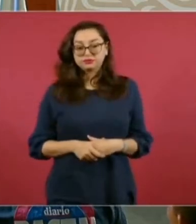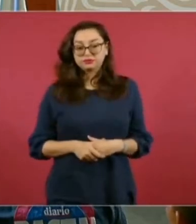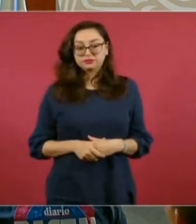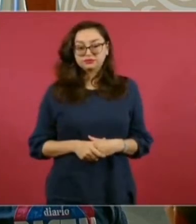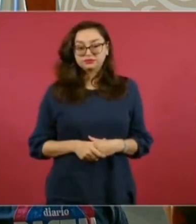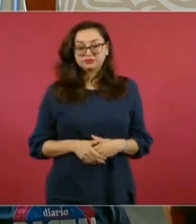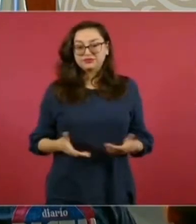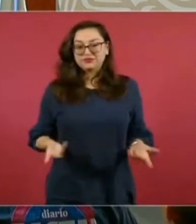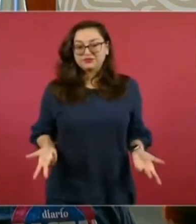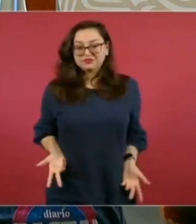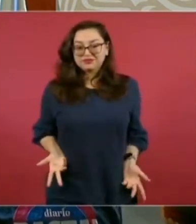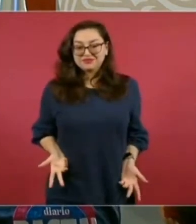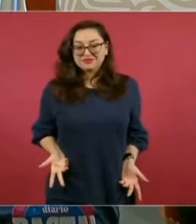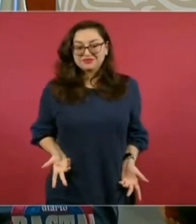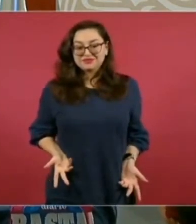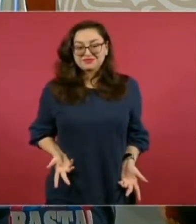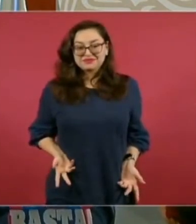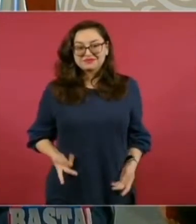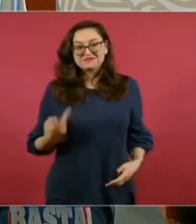preponderantes.